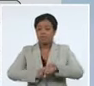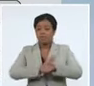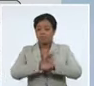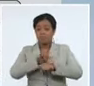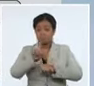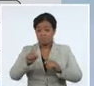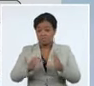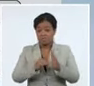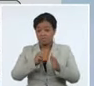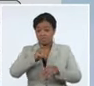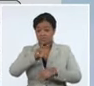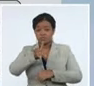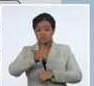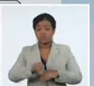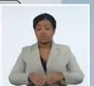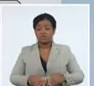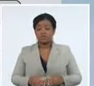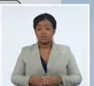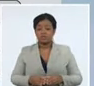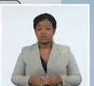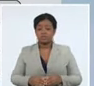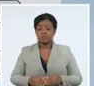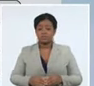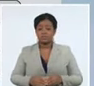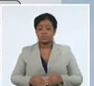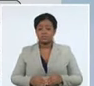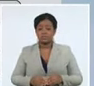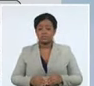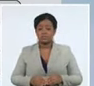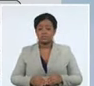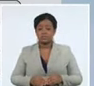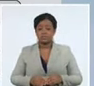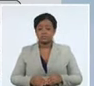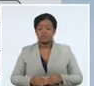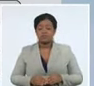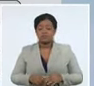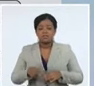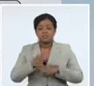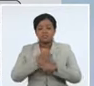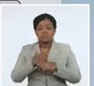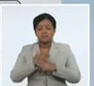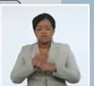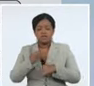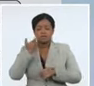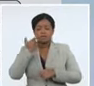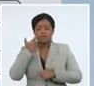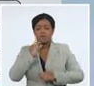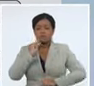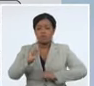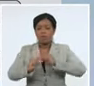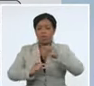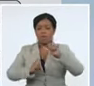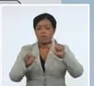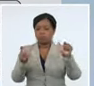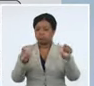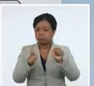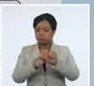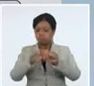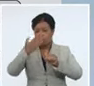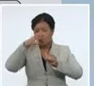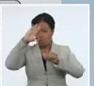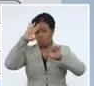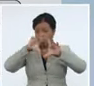el virus SARS-CoV-2. Estamos hablando de otra reducción que se viene apreciando en Cuba, en este